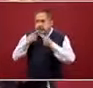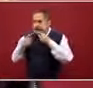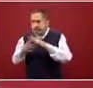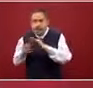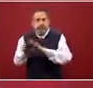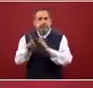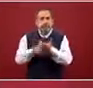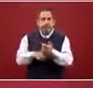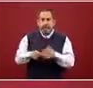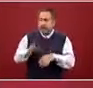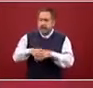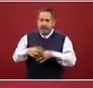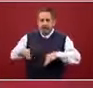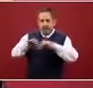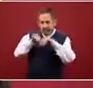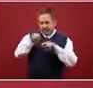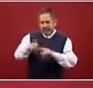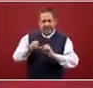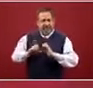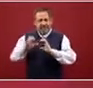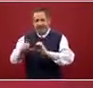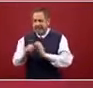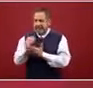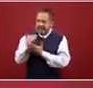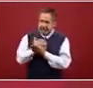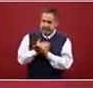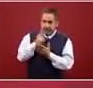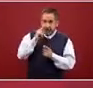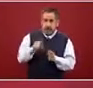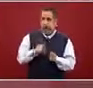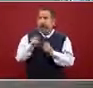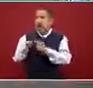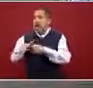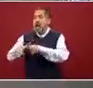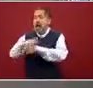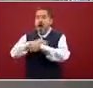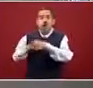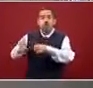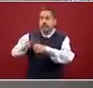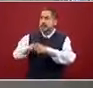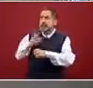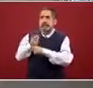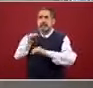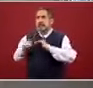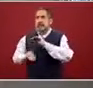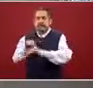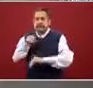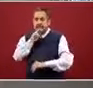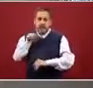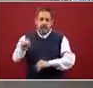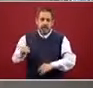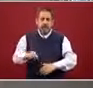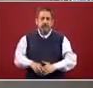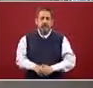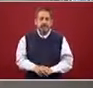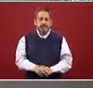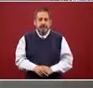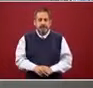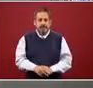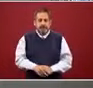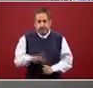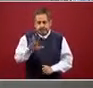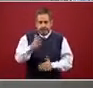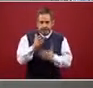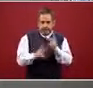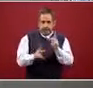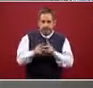es privilegiar la mitigación y la preparación de los ambientes hospitalarios. Doctor, pero la OMS ya... Vamos por turnos,